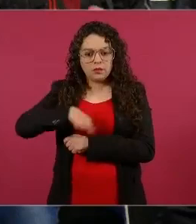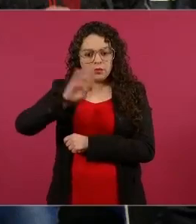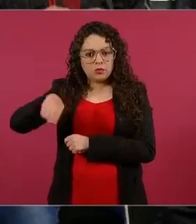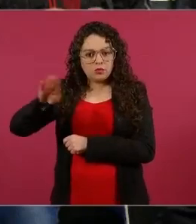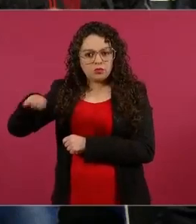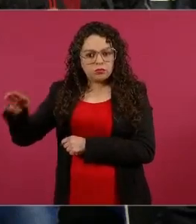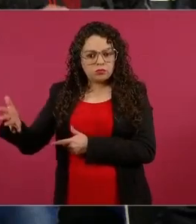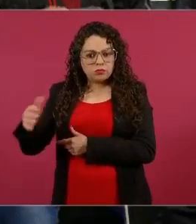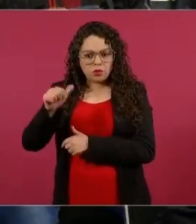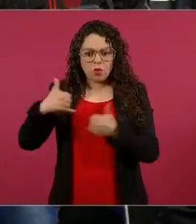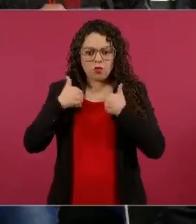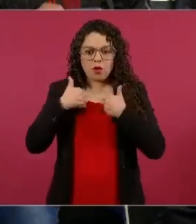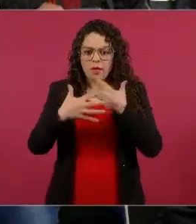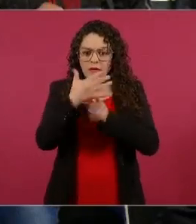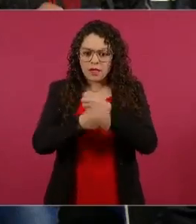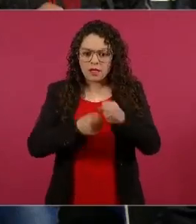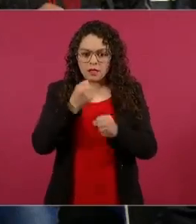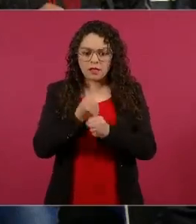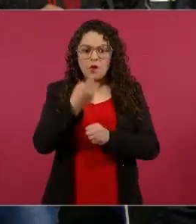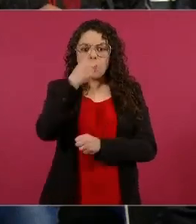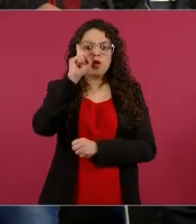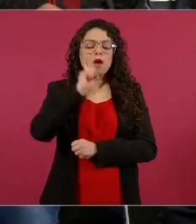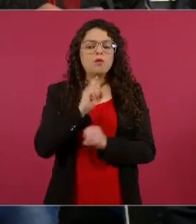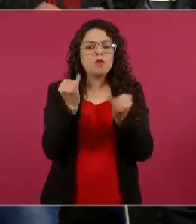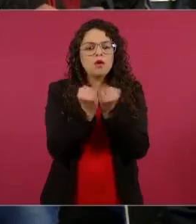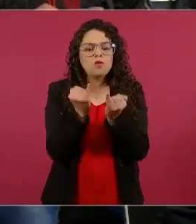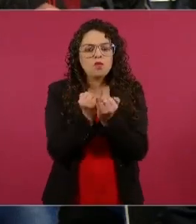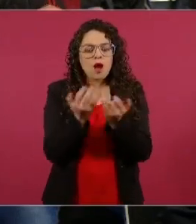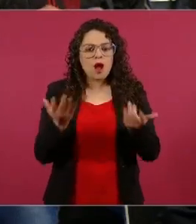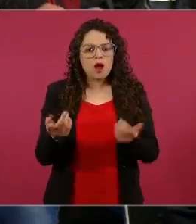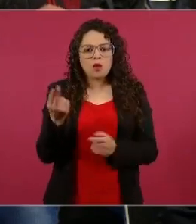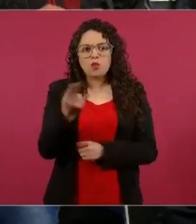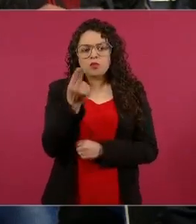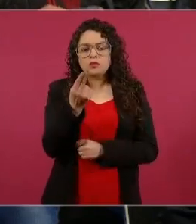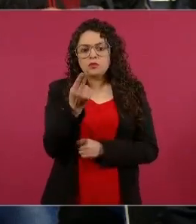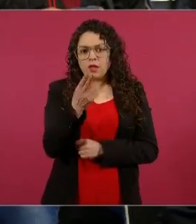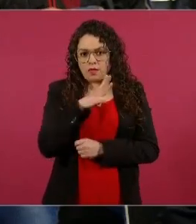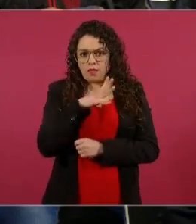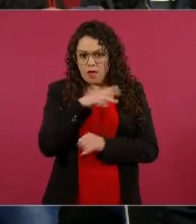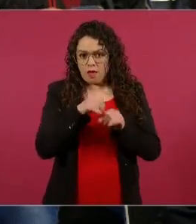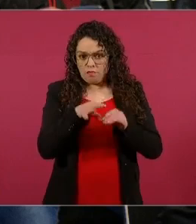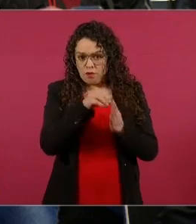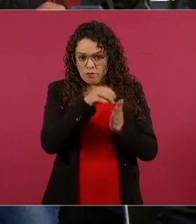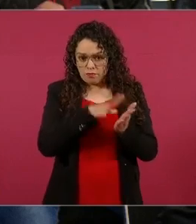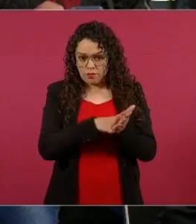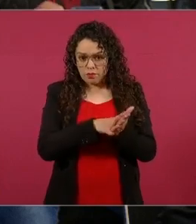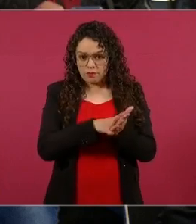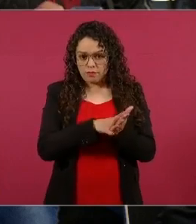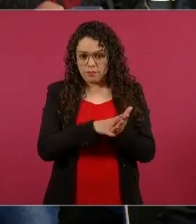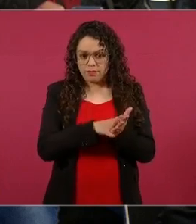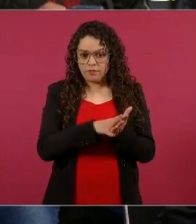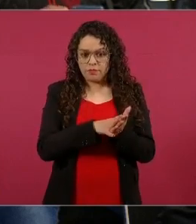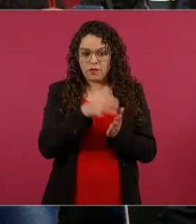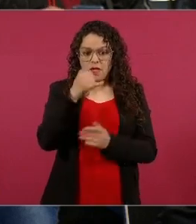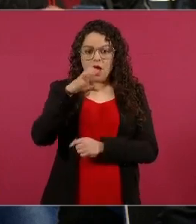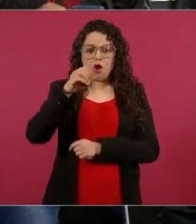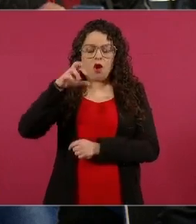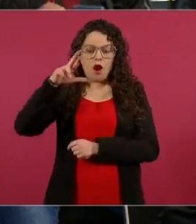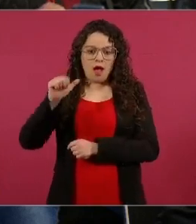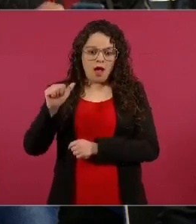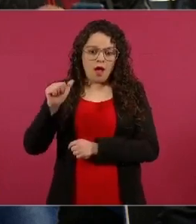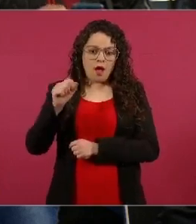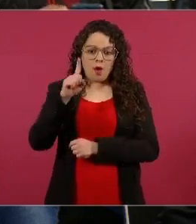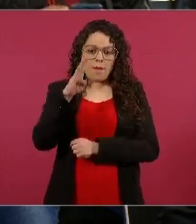y y una mujer también en en en Yécora un bebé de 2 años y dos